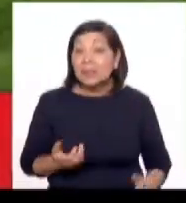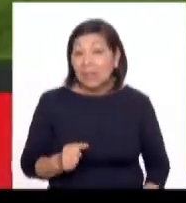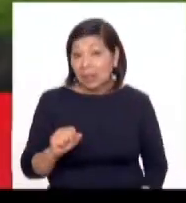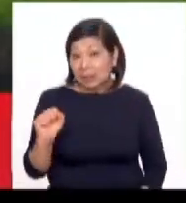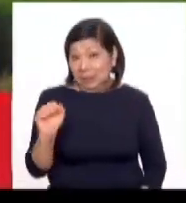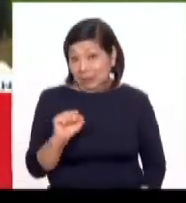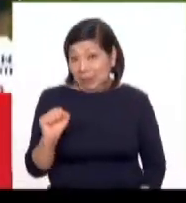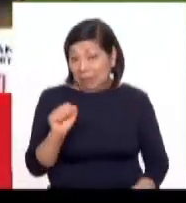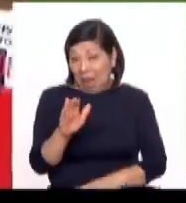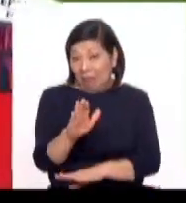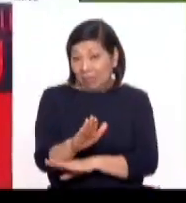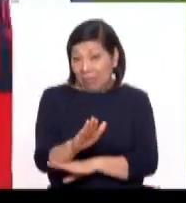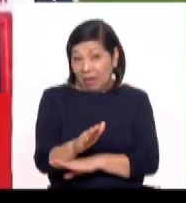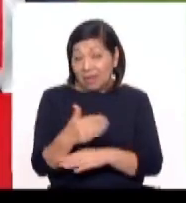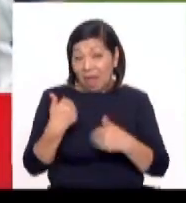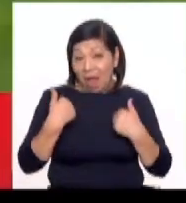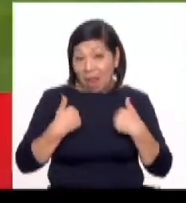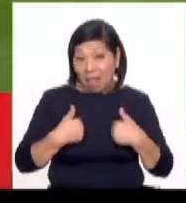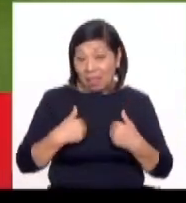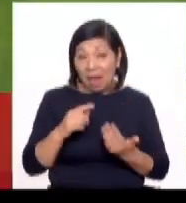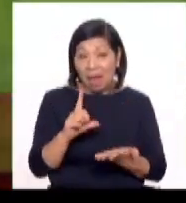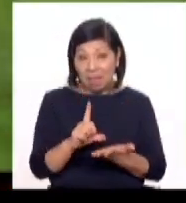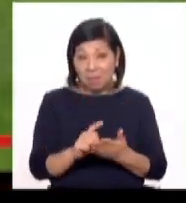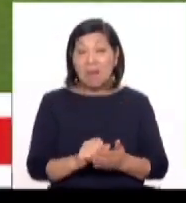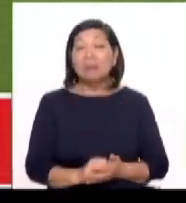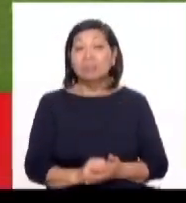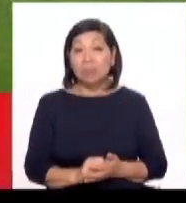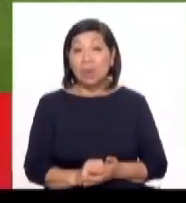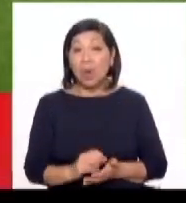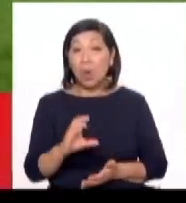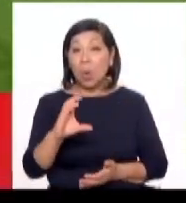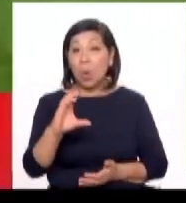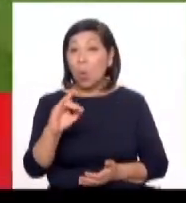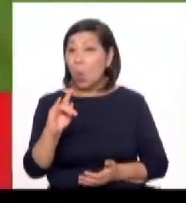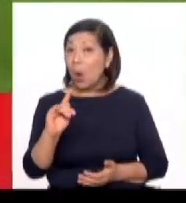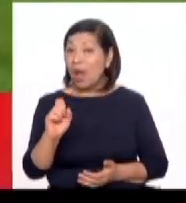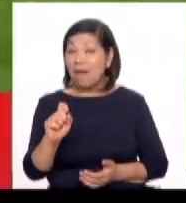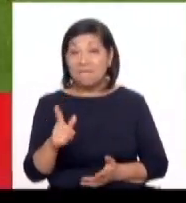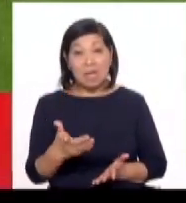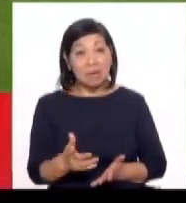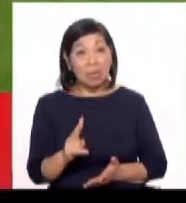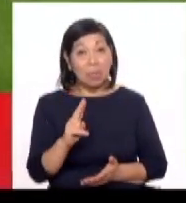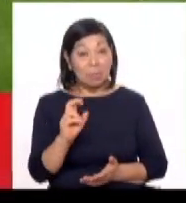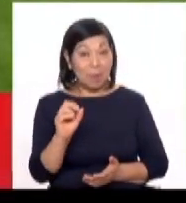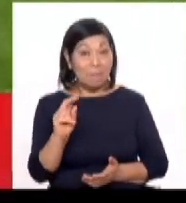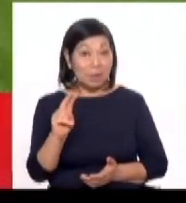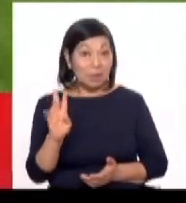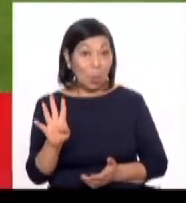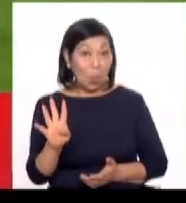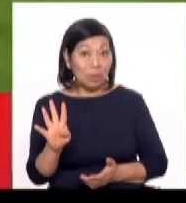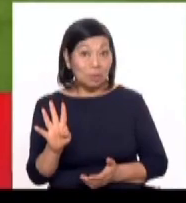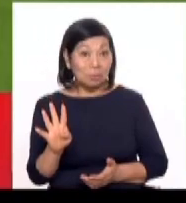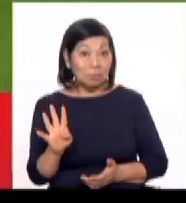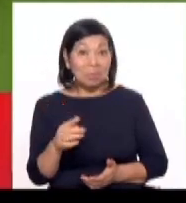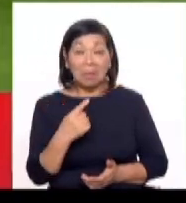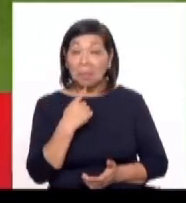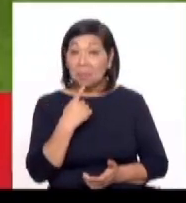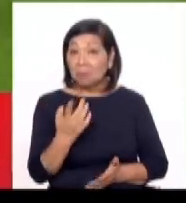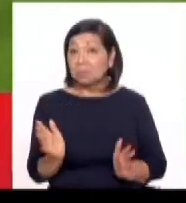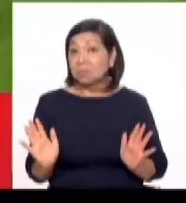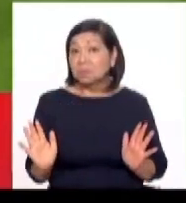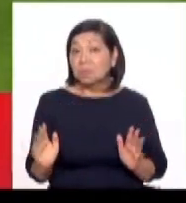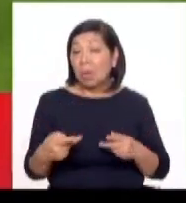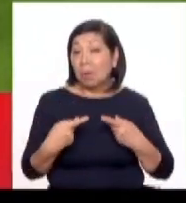sábado, por la tarde, Alianza Lima hacía oficial que Cristian Cueva no seguiría en el proyecto 2024 y Aladino hizo más que en